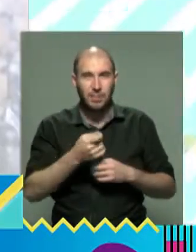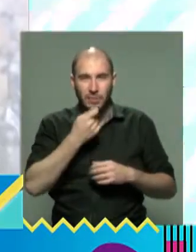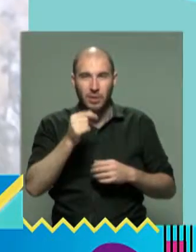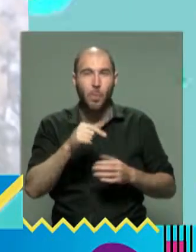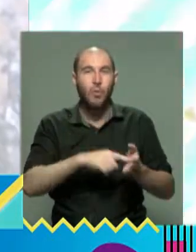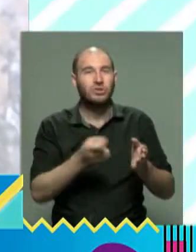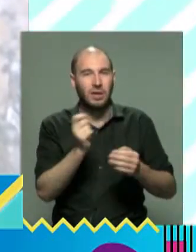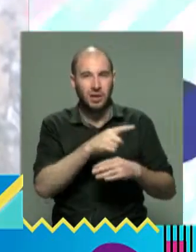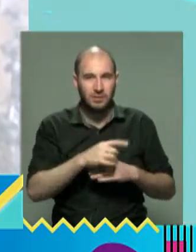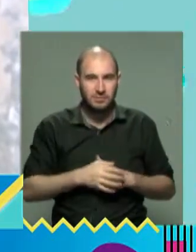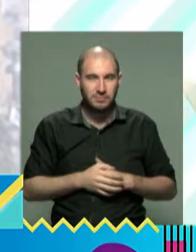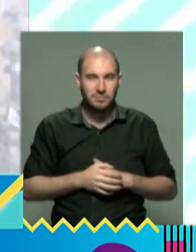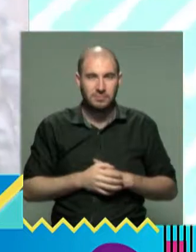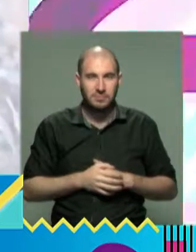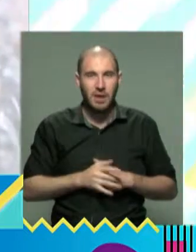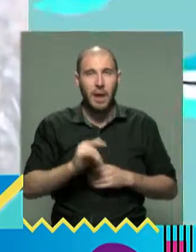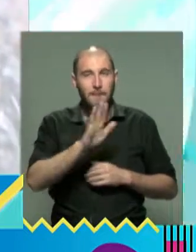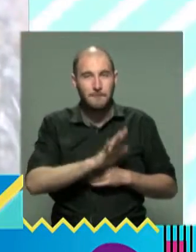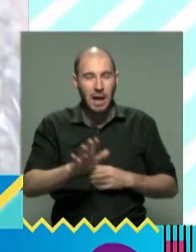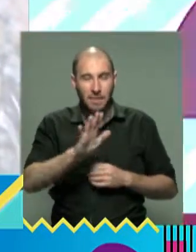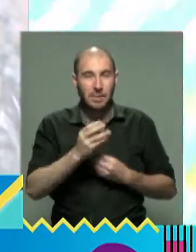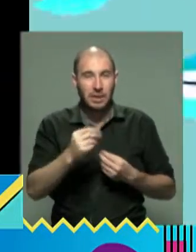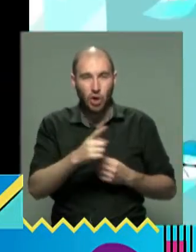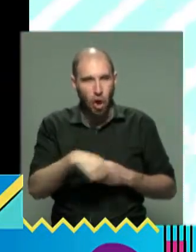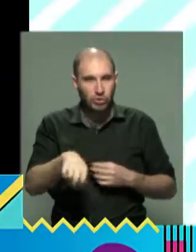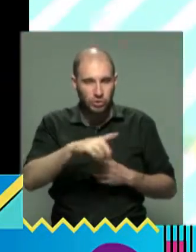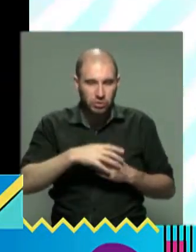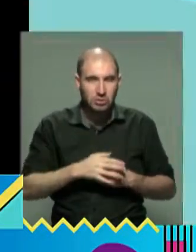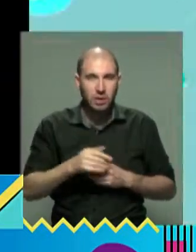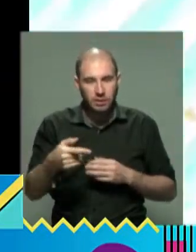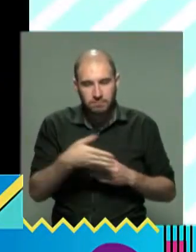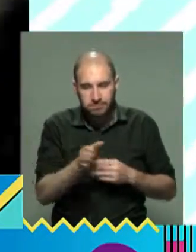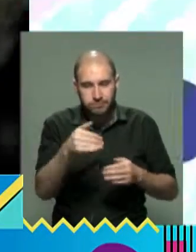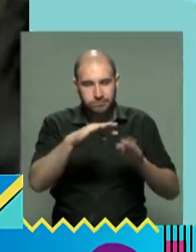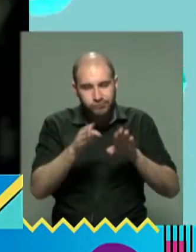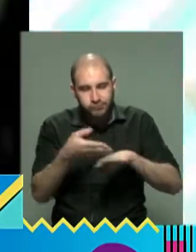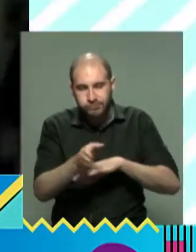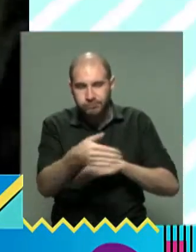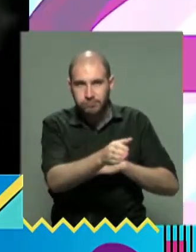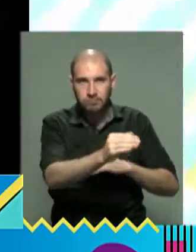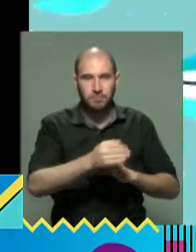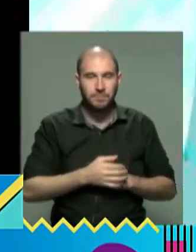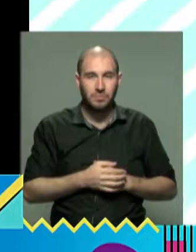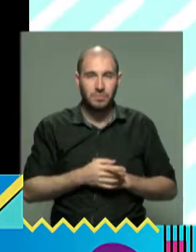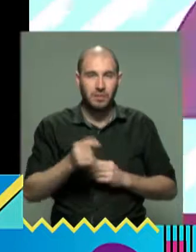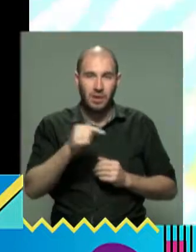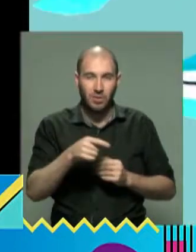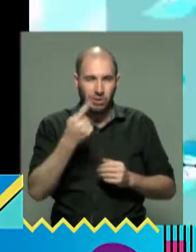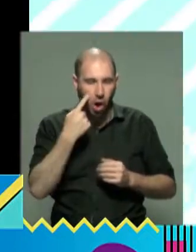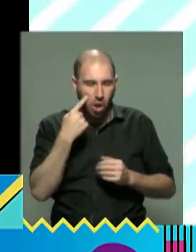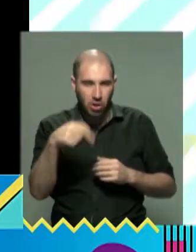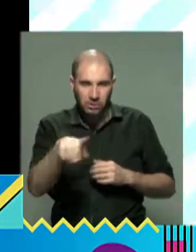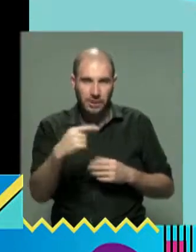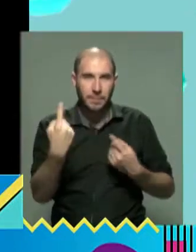Buenos Aires, hay mapas para que justamente nosotros podamos circular por esas cavidades. Bueno, uno tiene un punto de referencia, pero